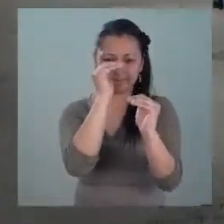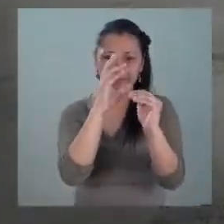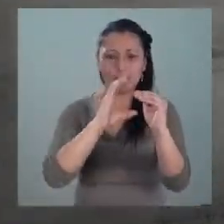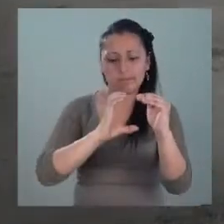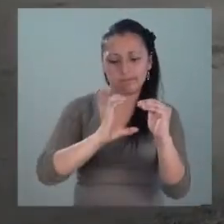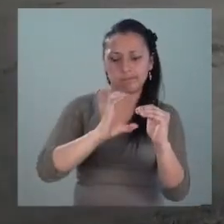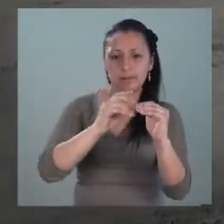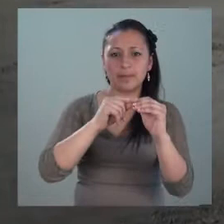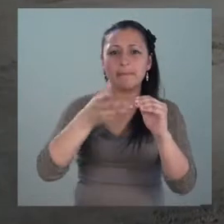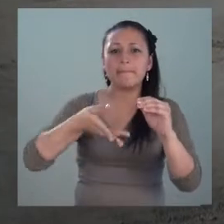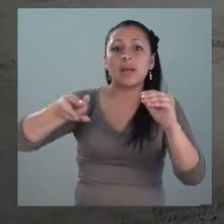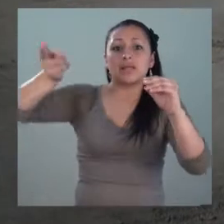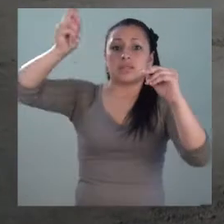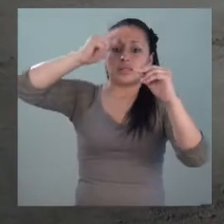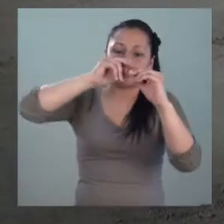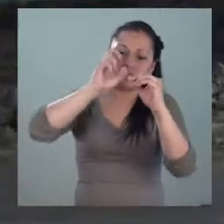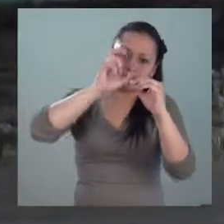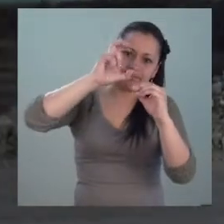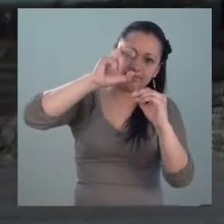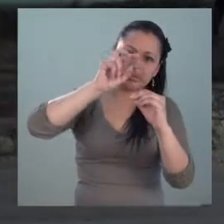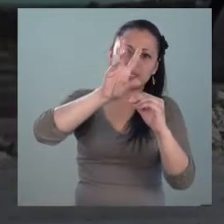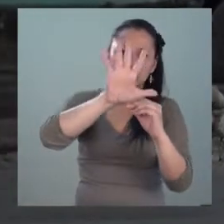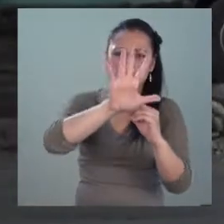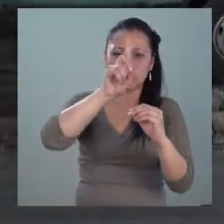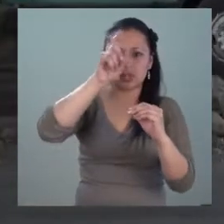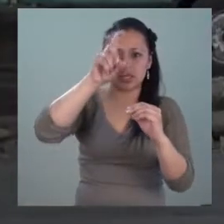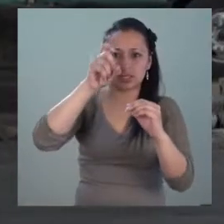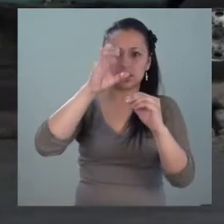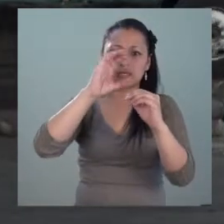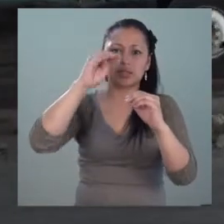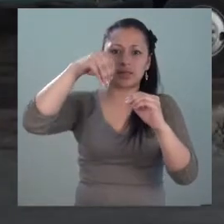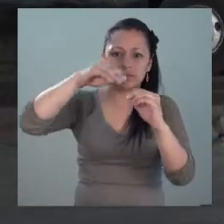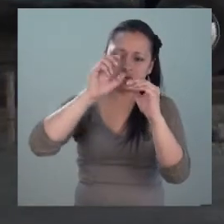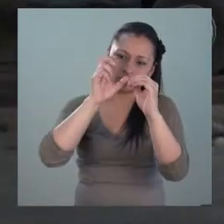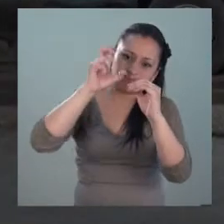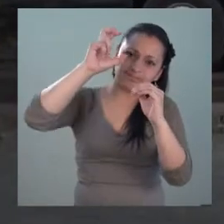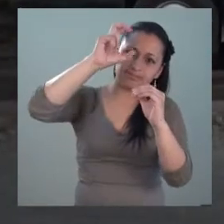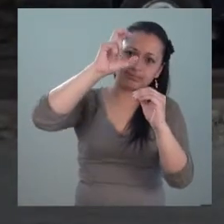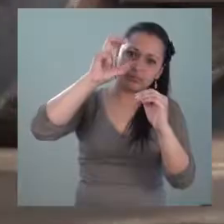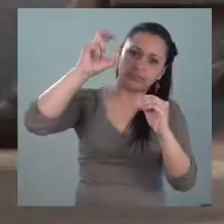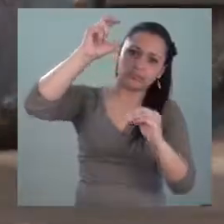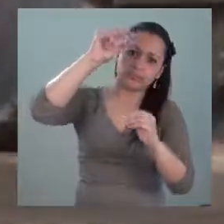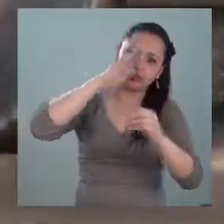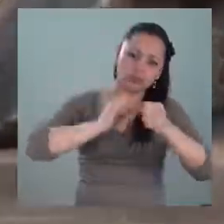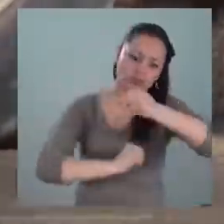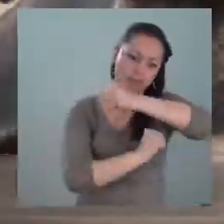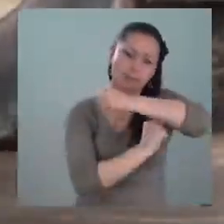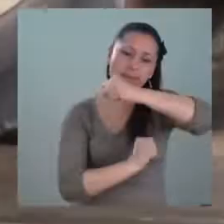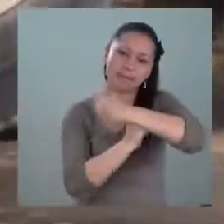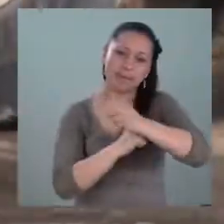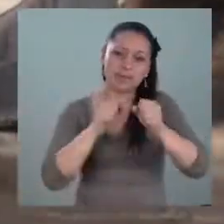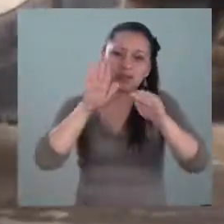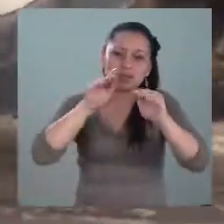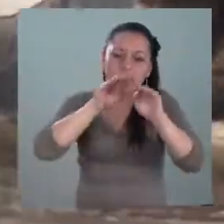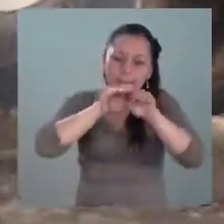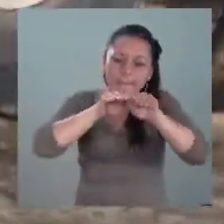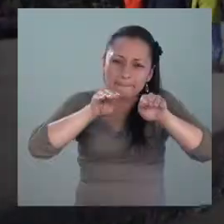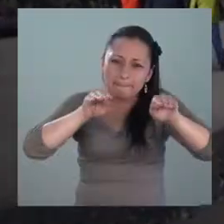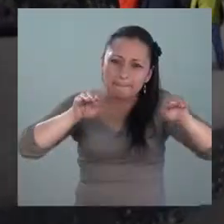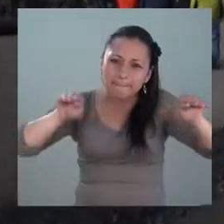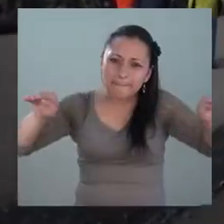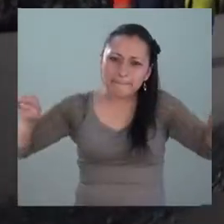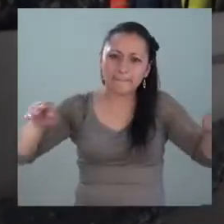mejoramiento, seguida de una capa de subbase de 56 centímetros, una capa de base estabilizada con